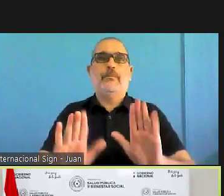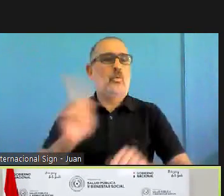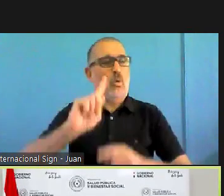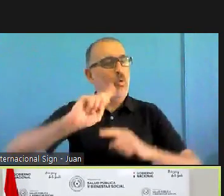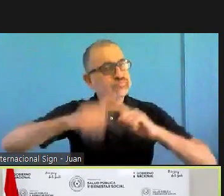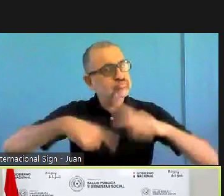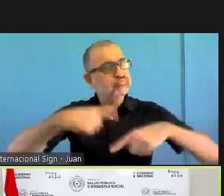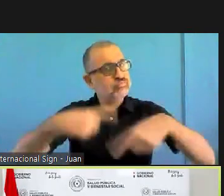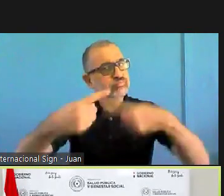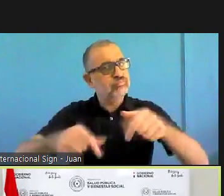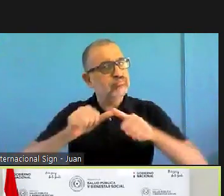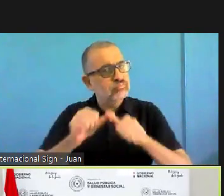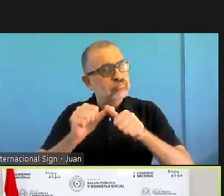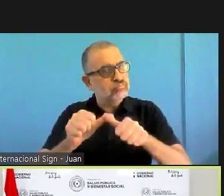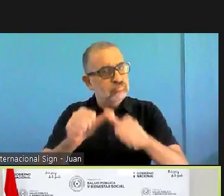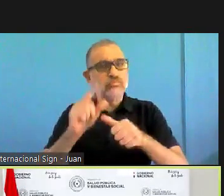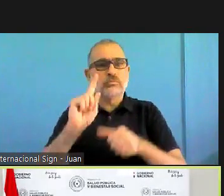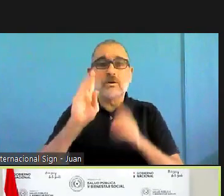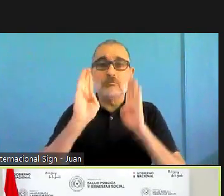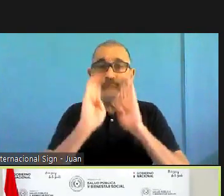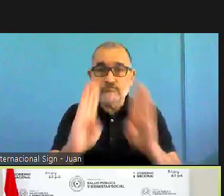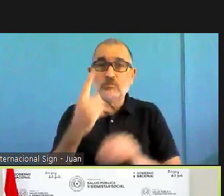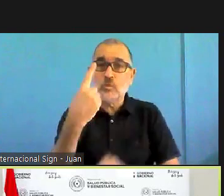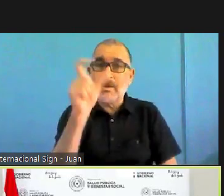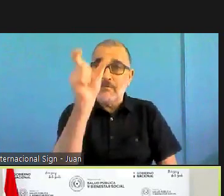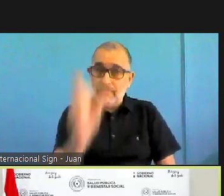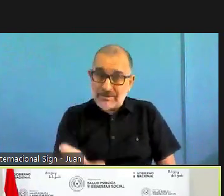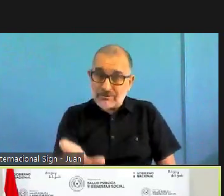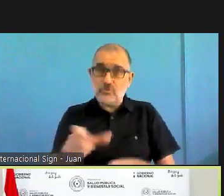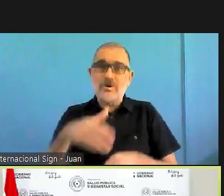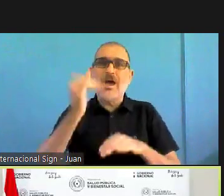soporte de la telemedicina. Siguiente.